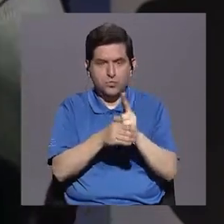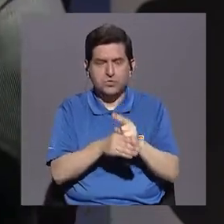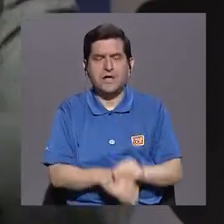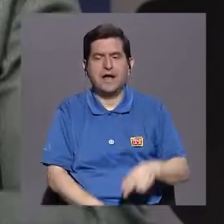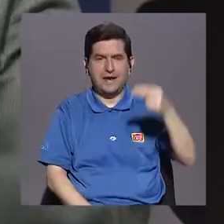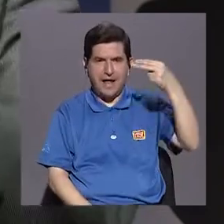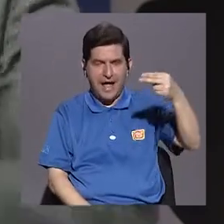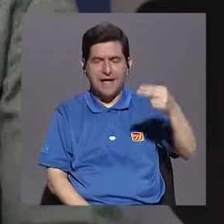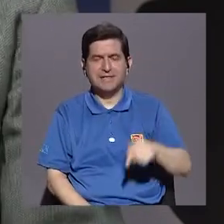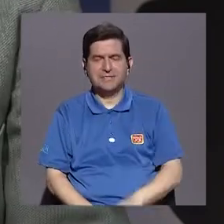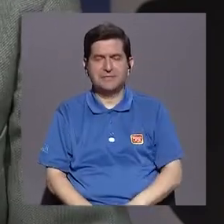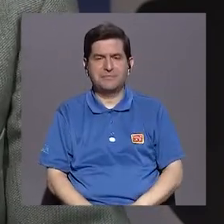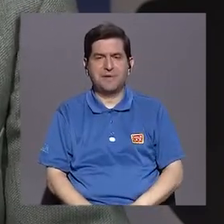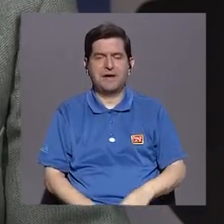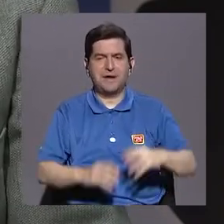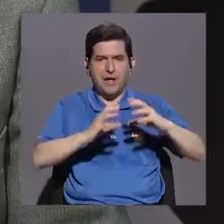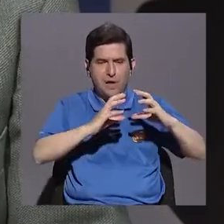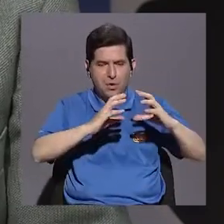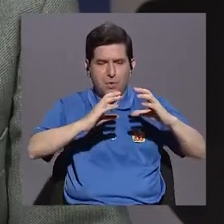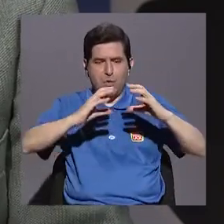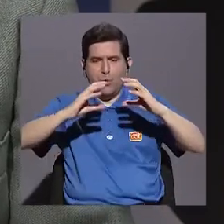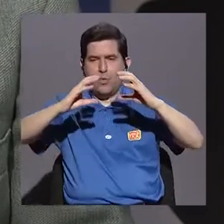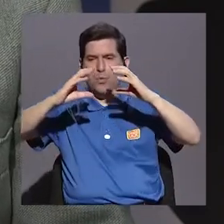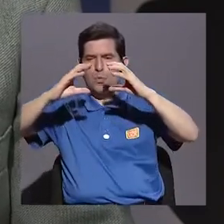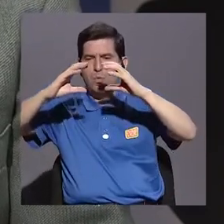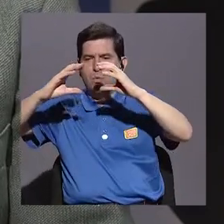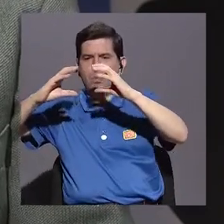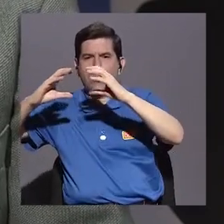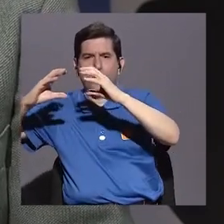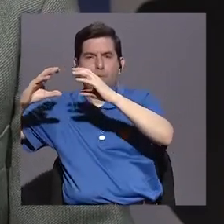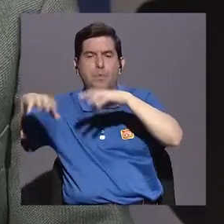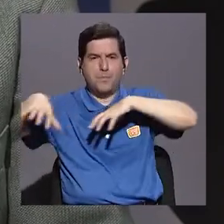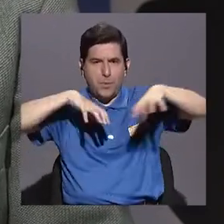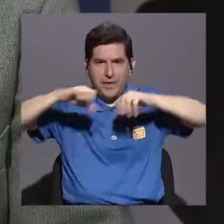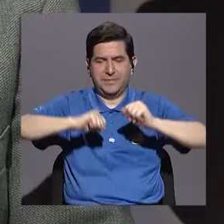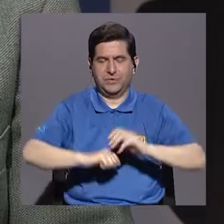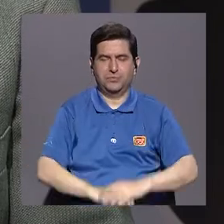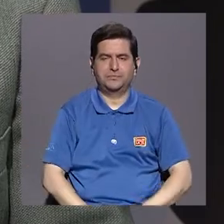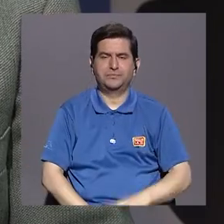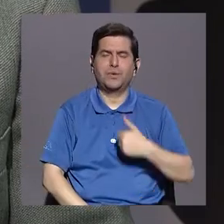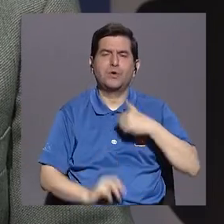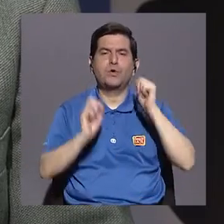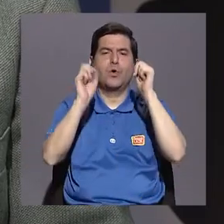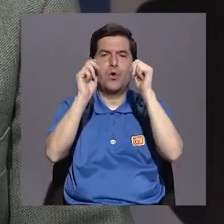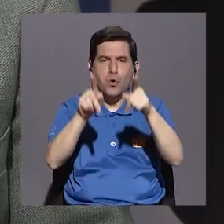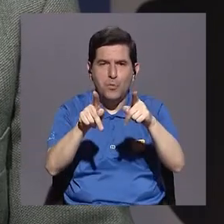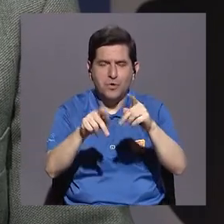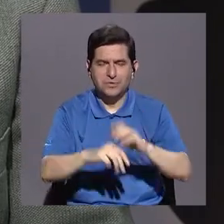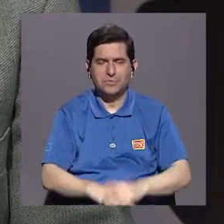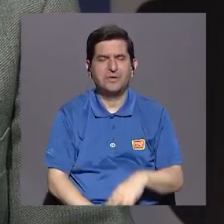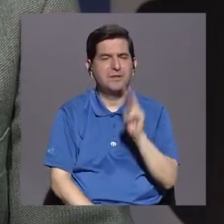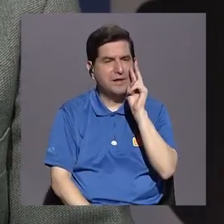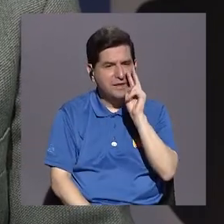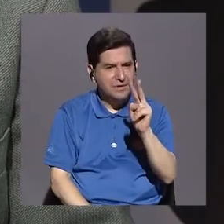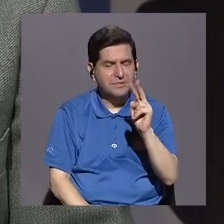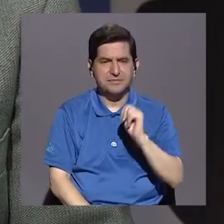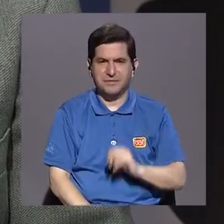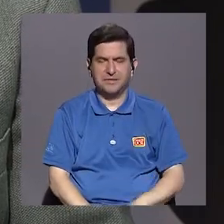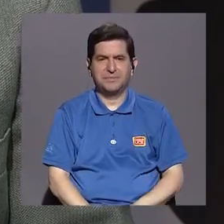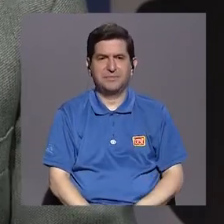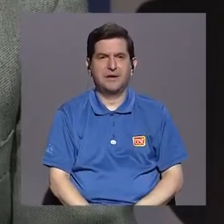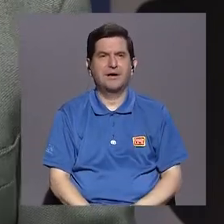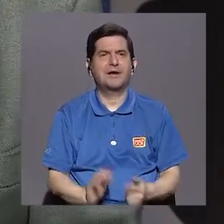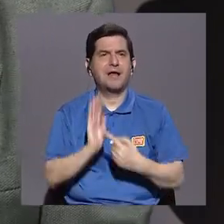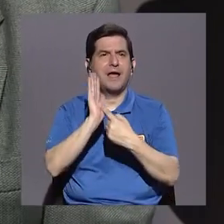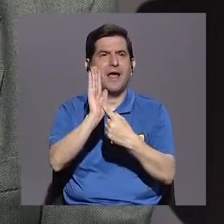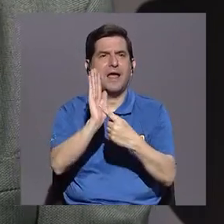de levantamiento de la nave esa y vean yo tuve oportunidad de ver en la ex